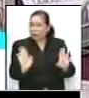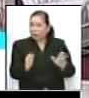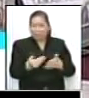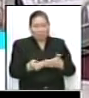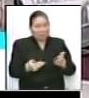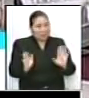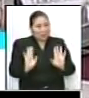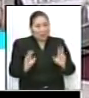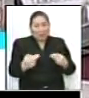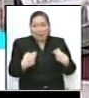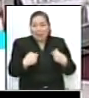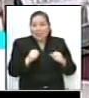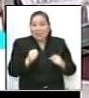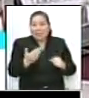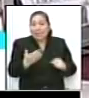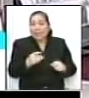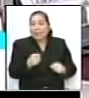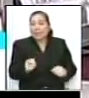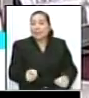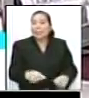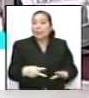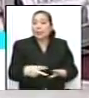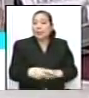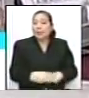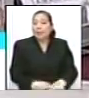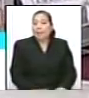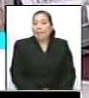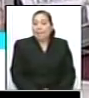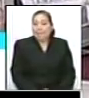oficio presumir que hay eso. Me pide una interrupción